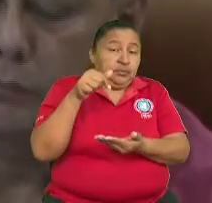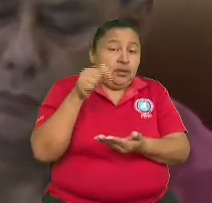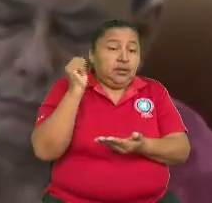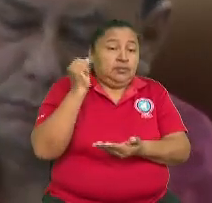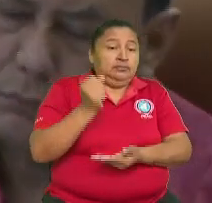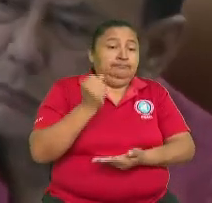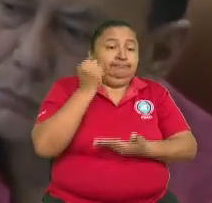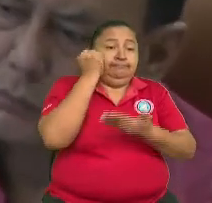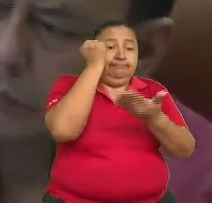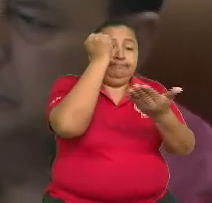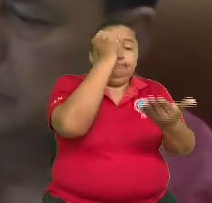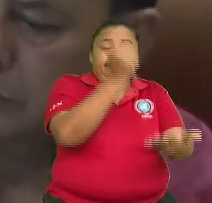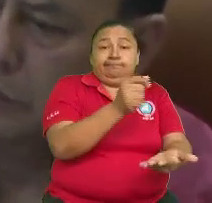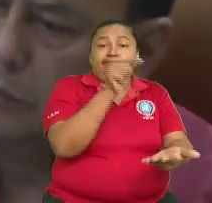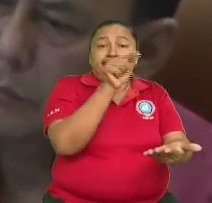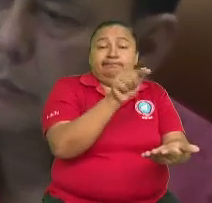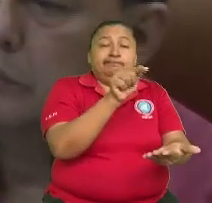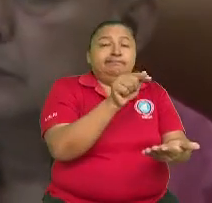destinando